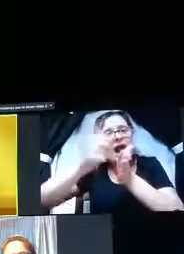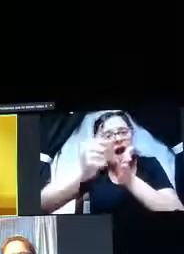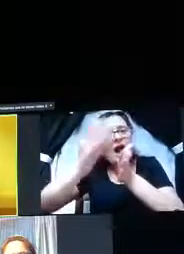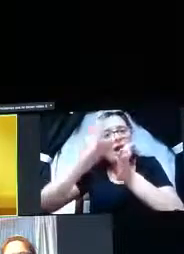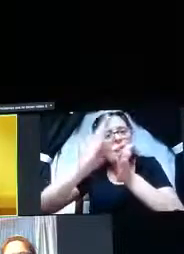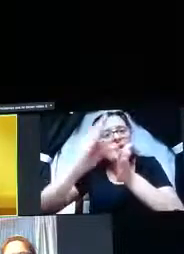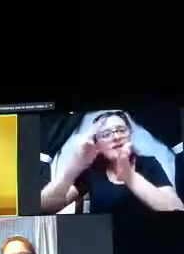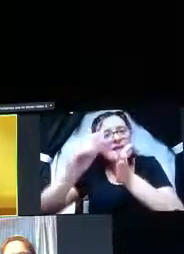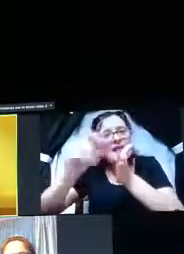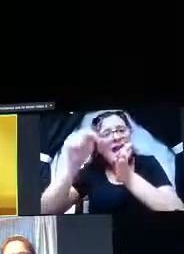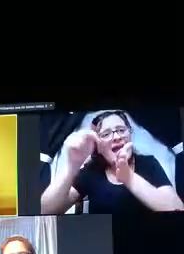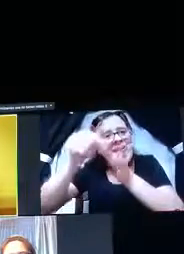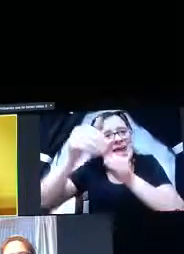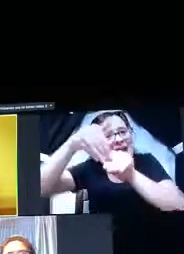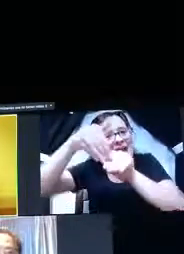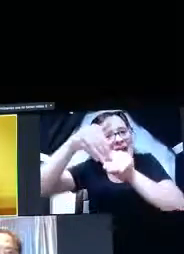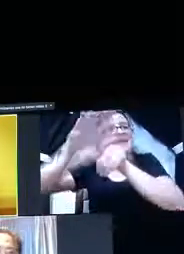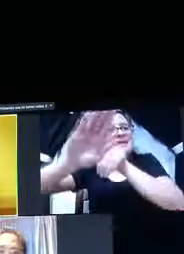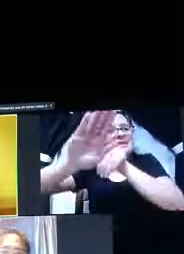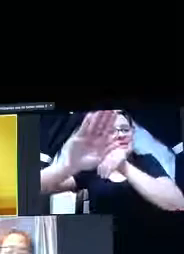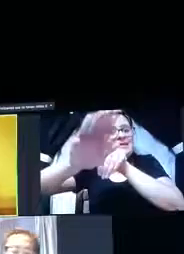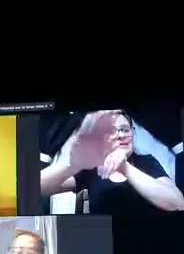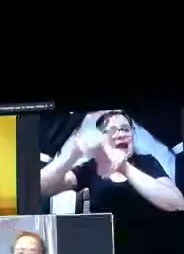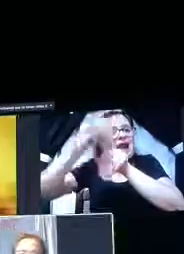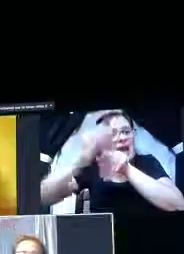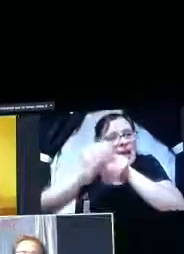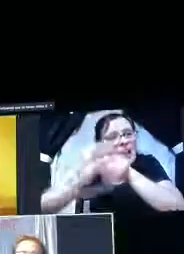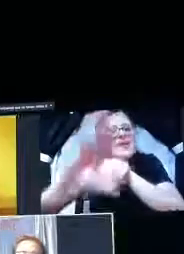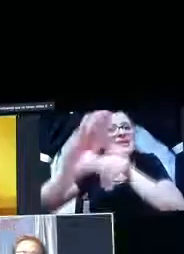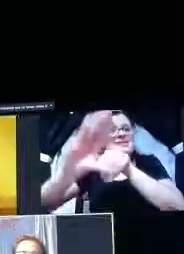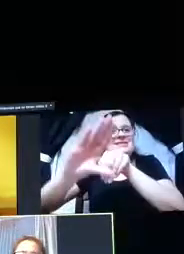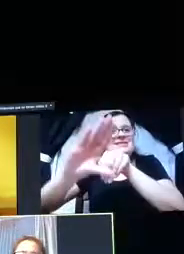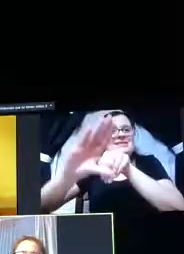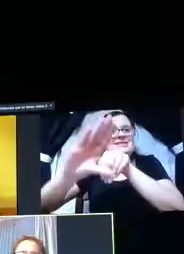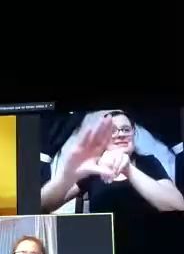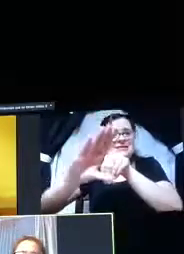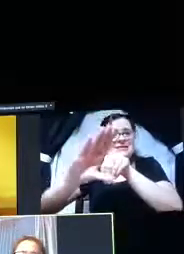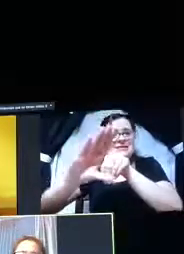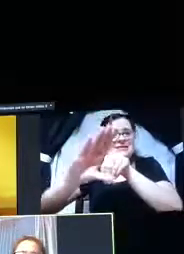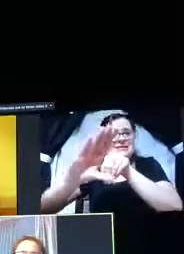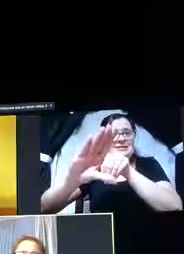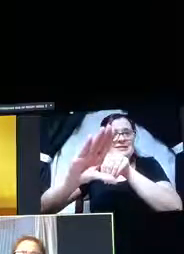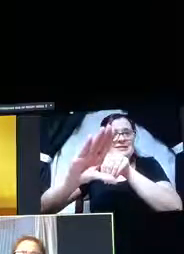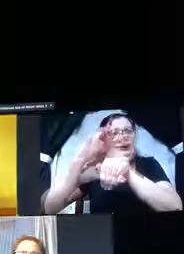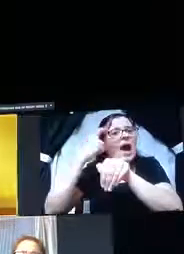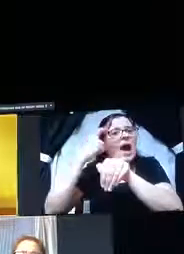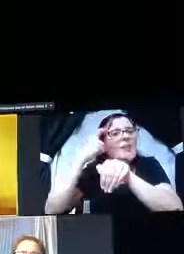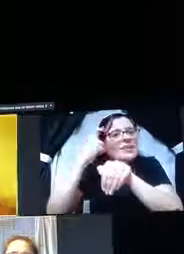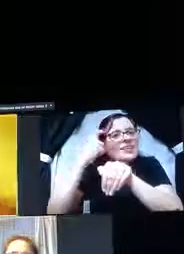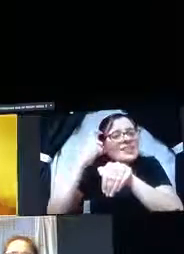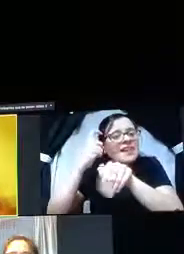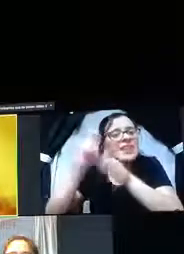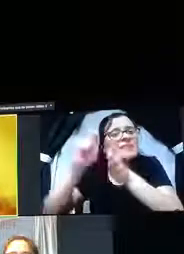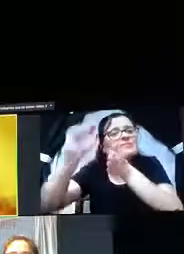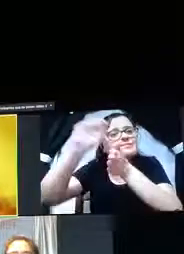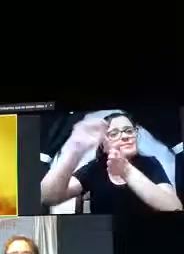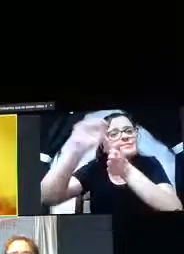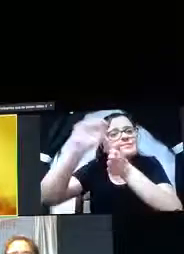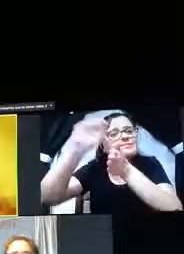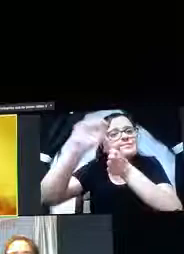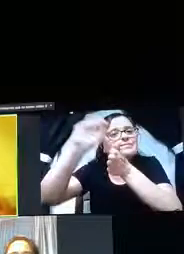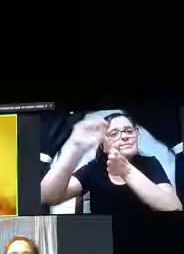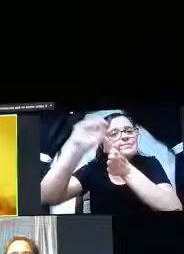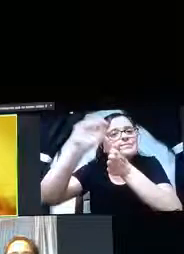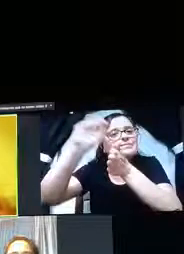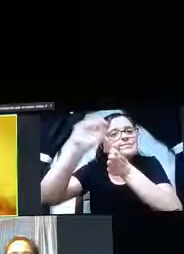estructuras. Entonces, lo que hacemos con Logogenia Claro. es Sí. acompañar y desarrollar y estimular ese potencial